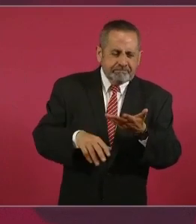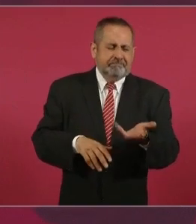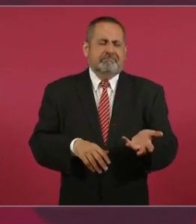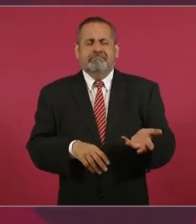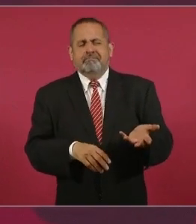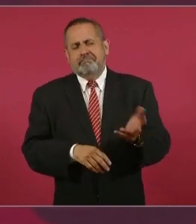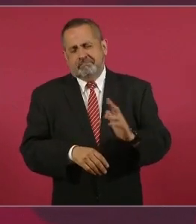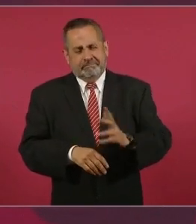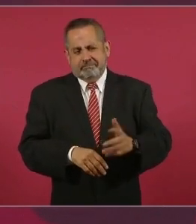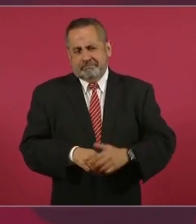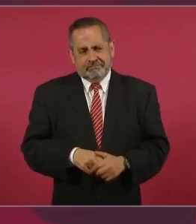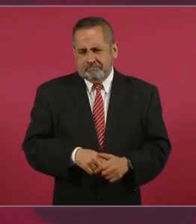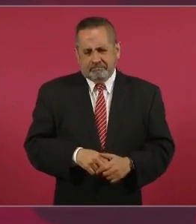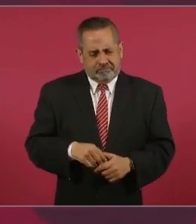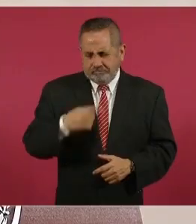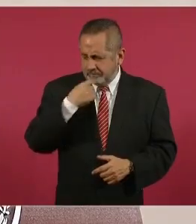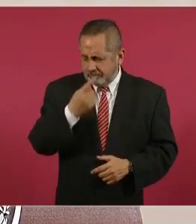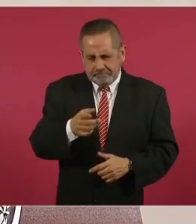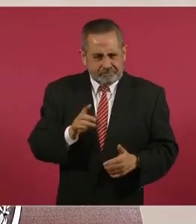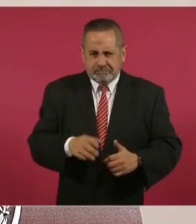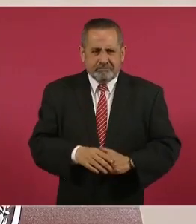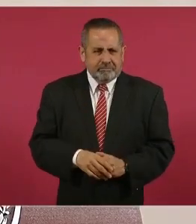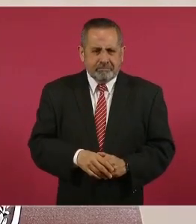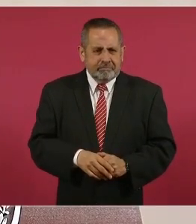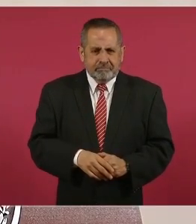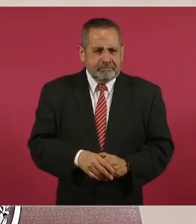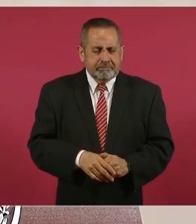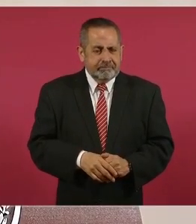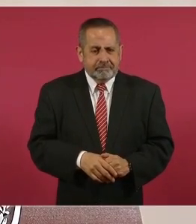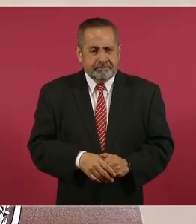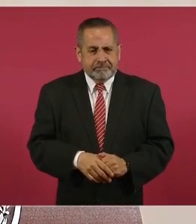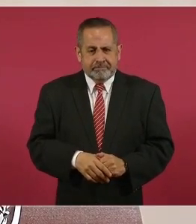y sostengo